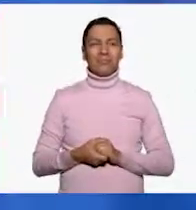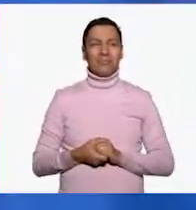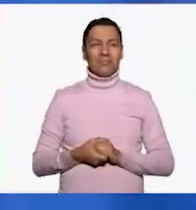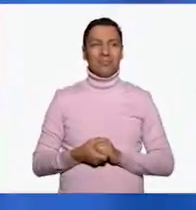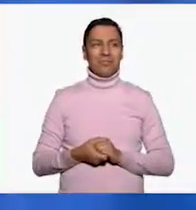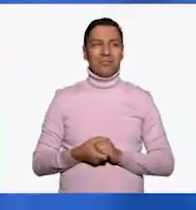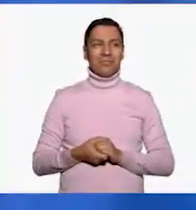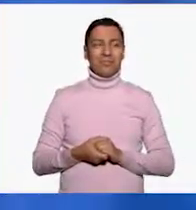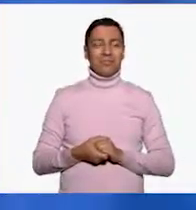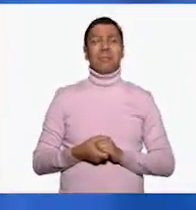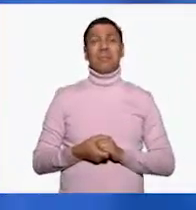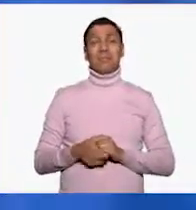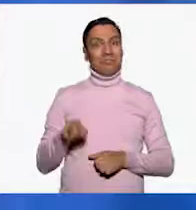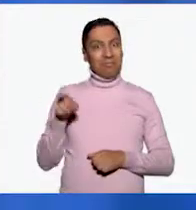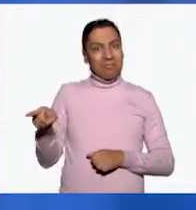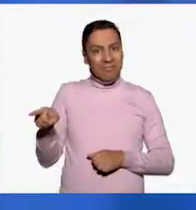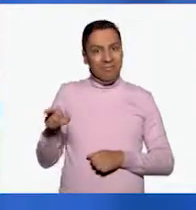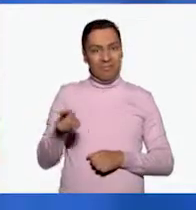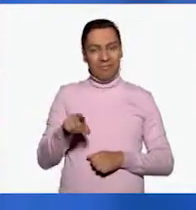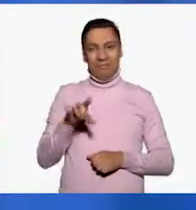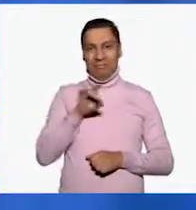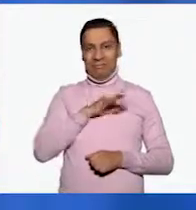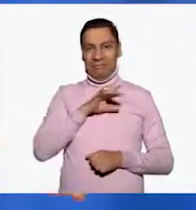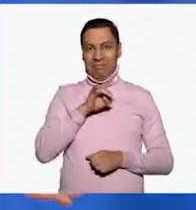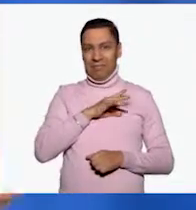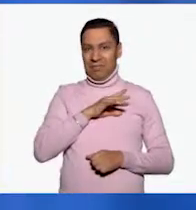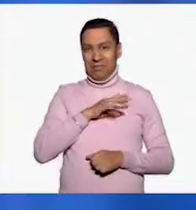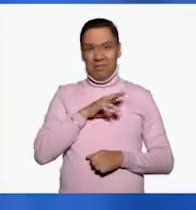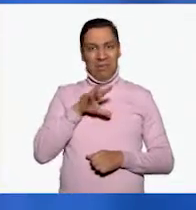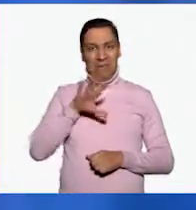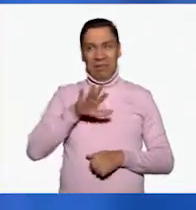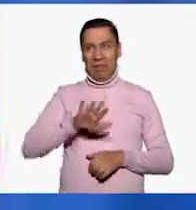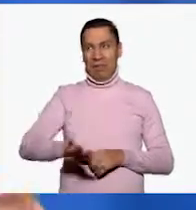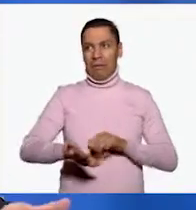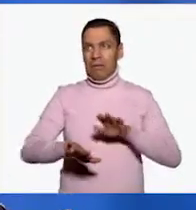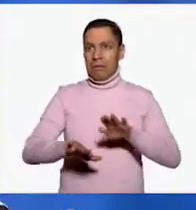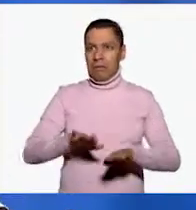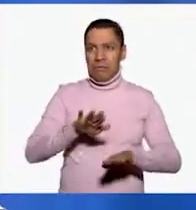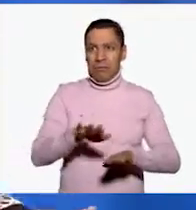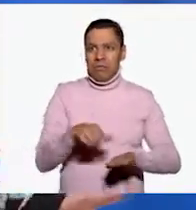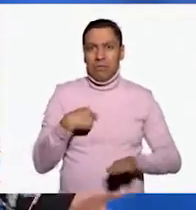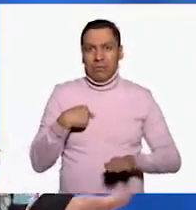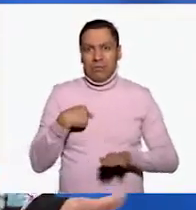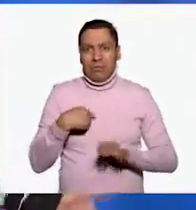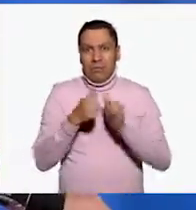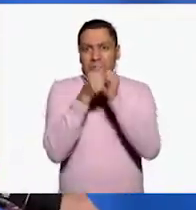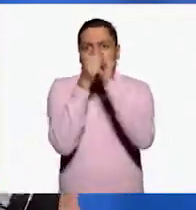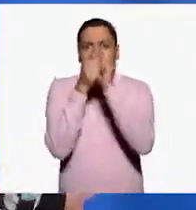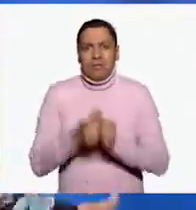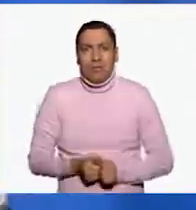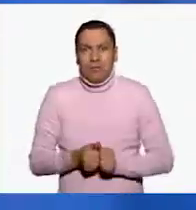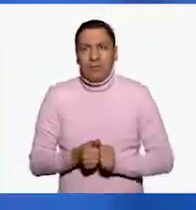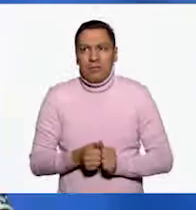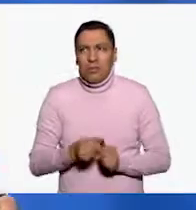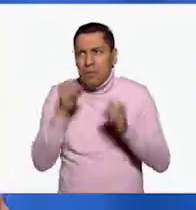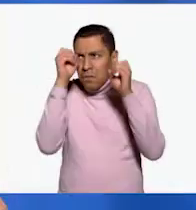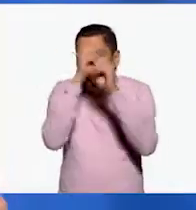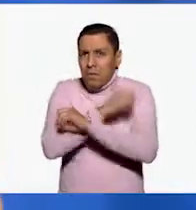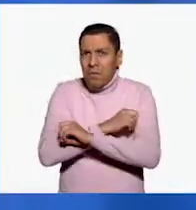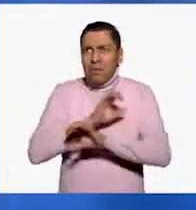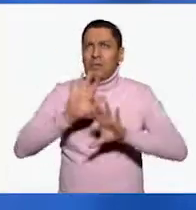¡Uy! Tan asustada estaba Rosita que no quería ir a caminar y prefería quedarse sola por el miedo a la oscuridad.